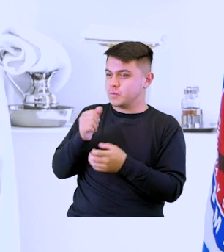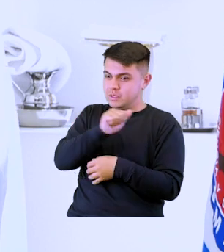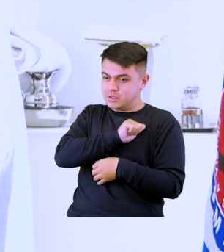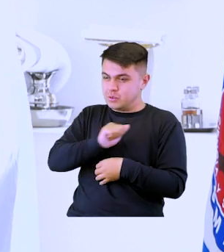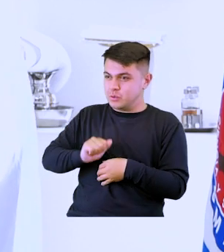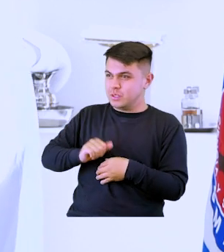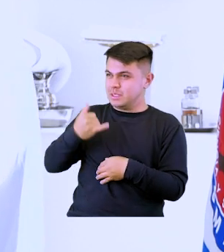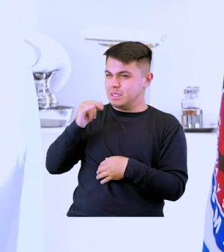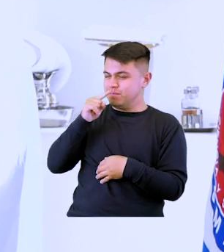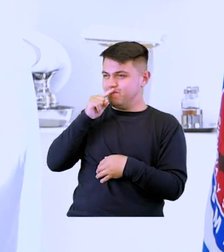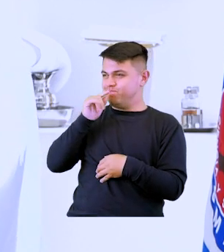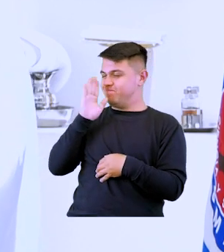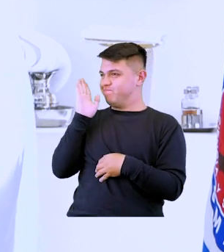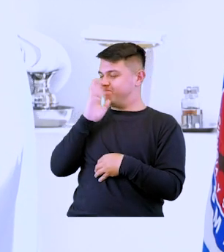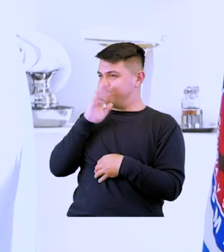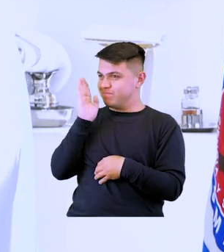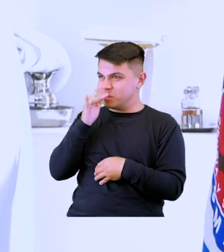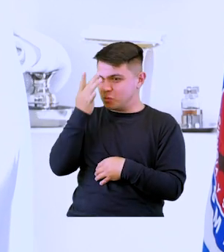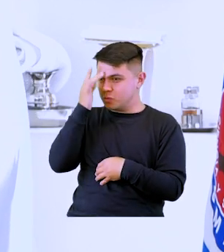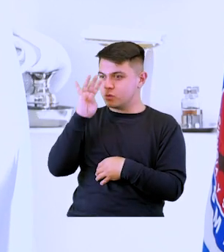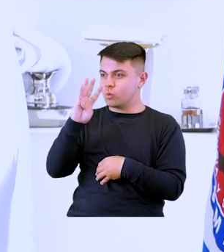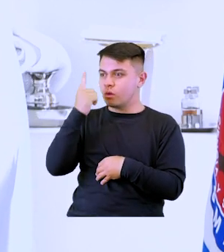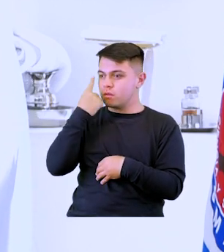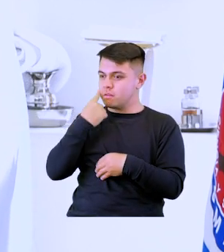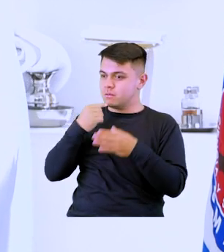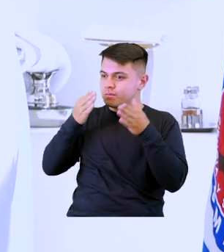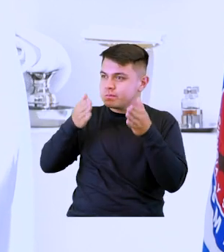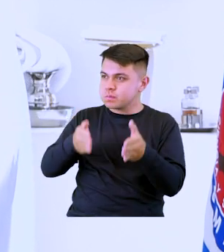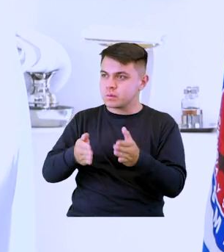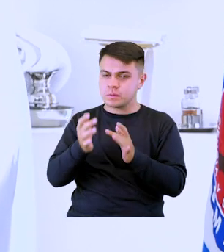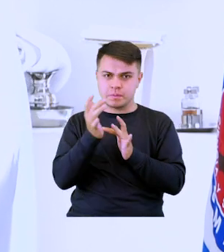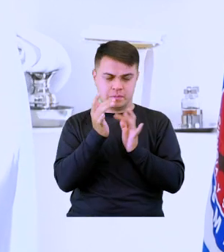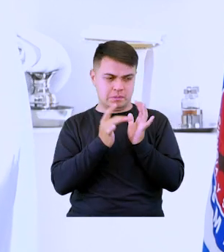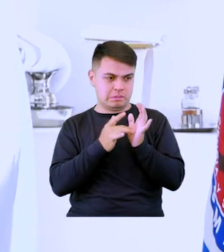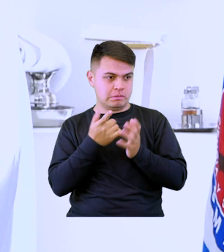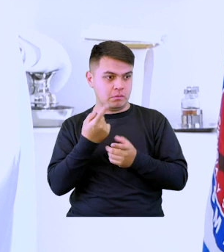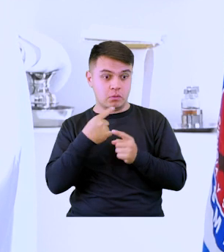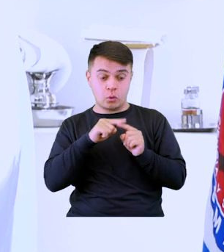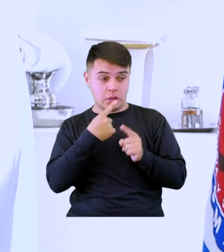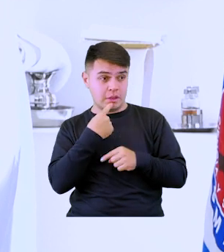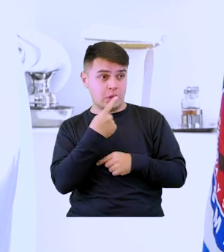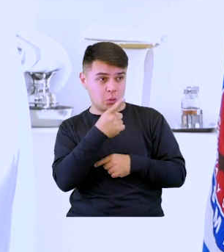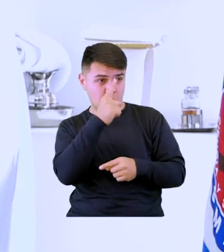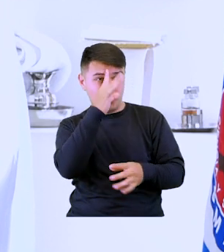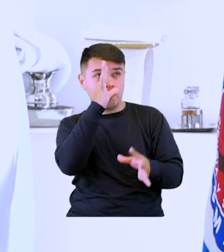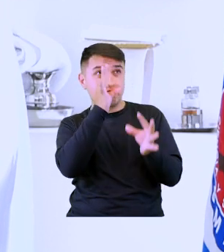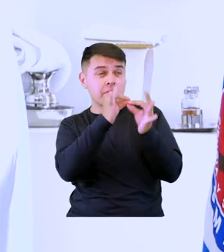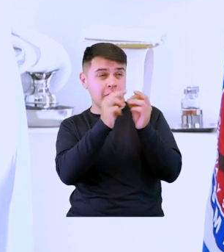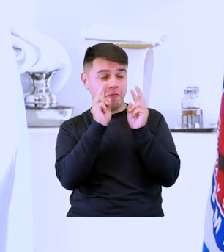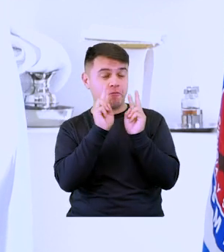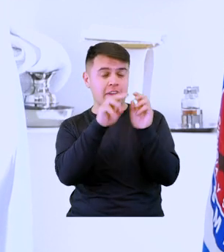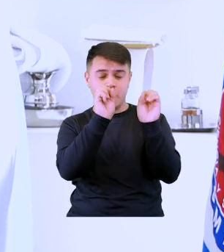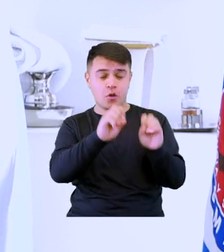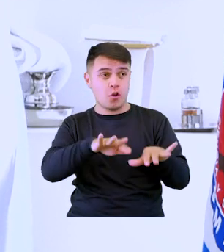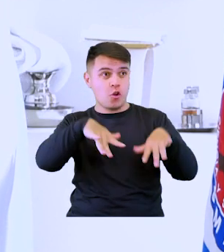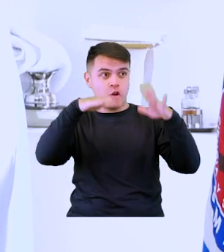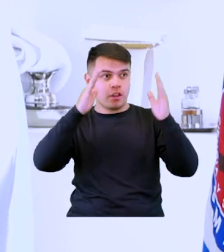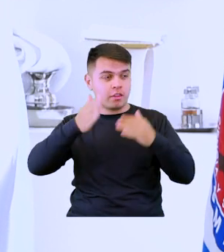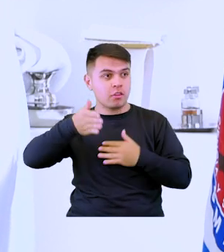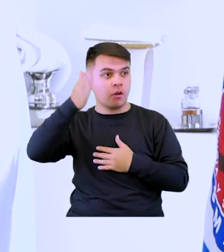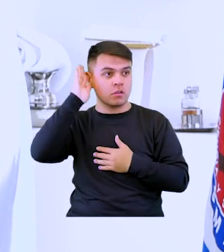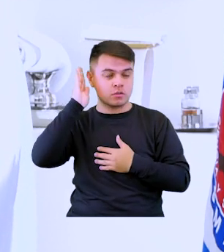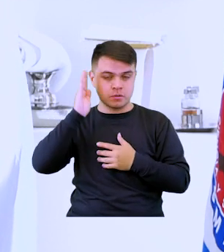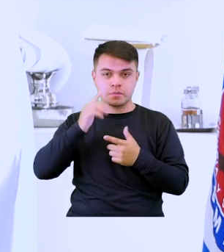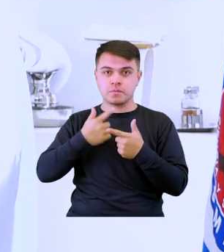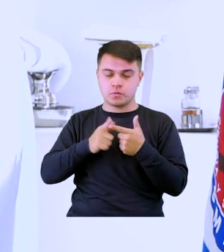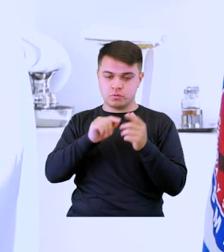Señor, ya huele mal porque lleva 4 días. Jesús le replicó: ¿No te he dicho que si crees verás la gloria de Dios?